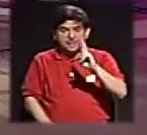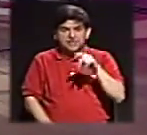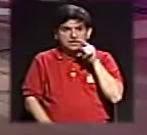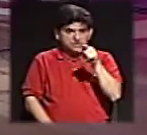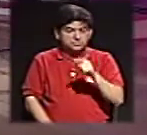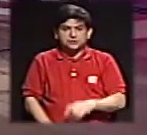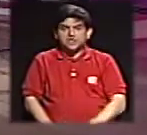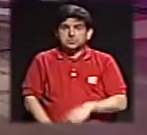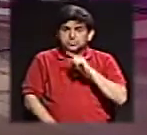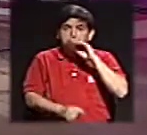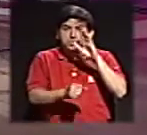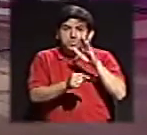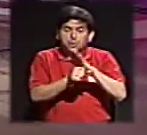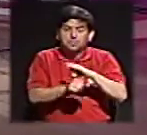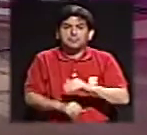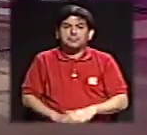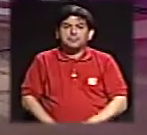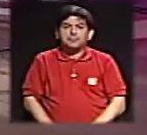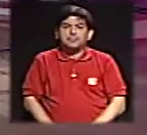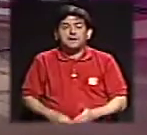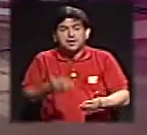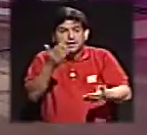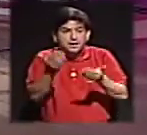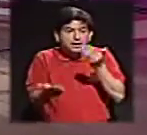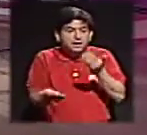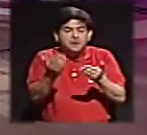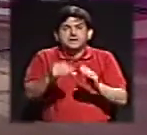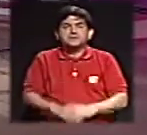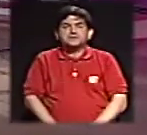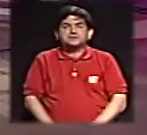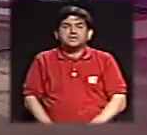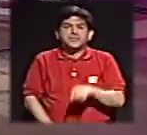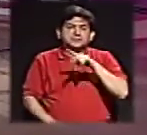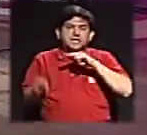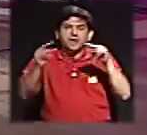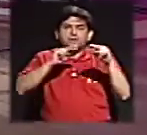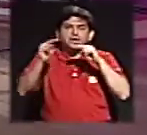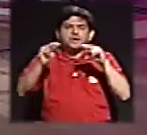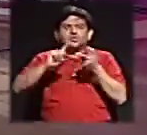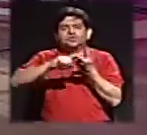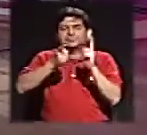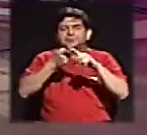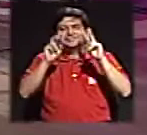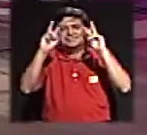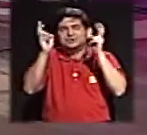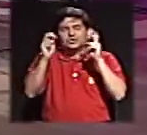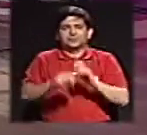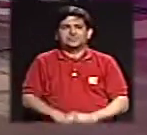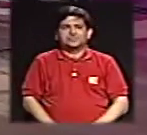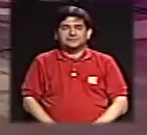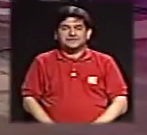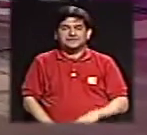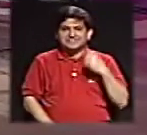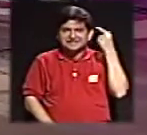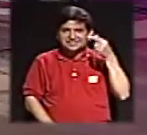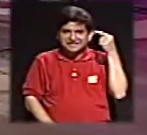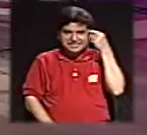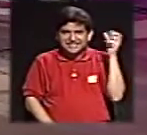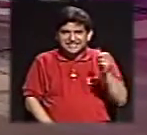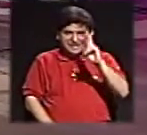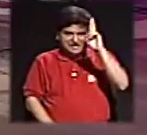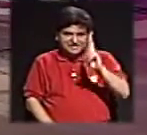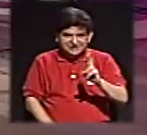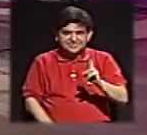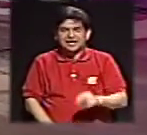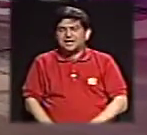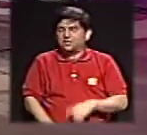cumple, por ejemplo, ¿verdad? Pueden llegar a una amigable negociación. Si el Estado costarricense, por